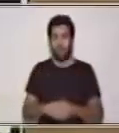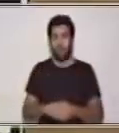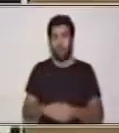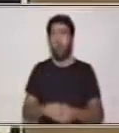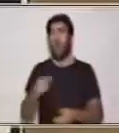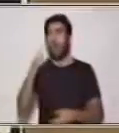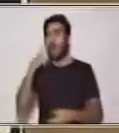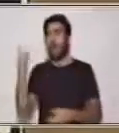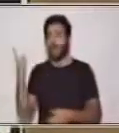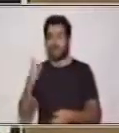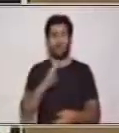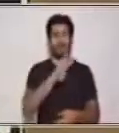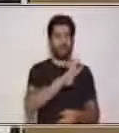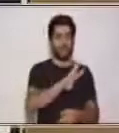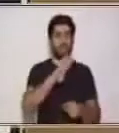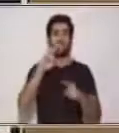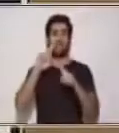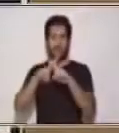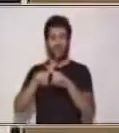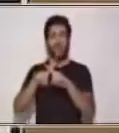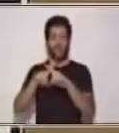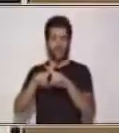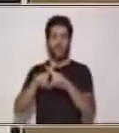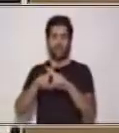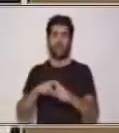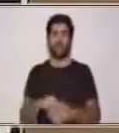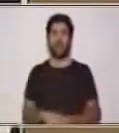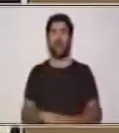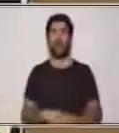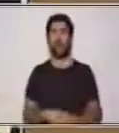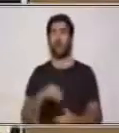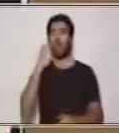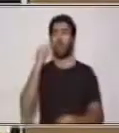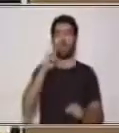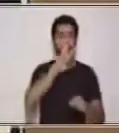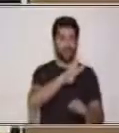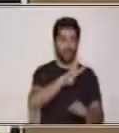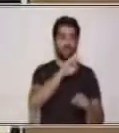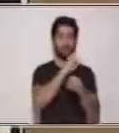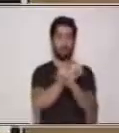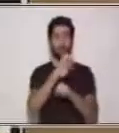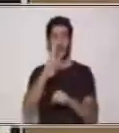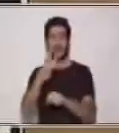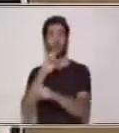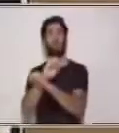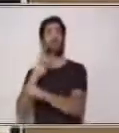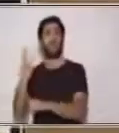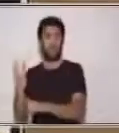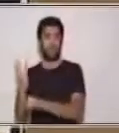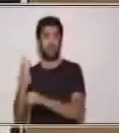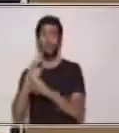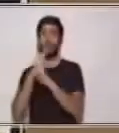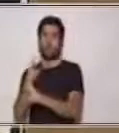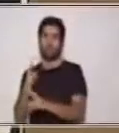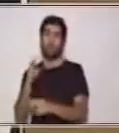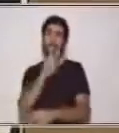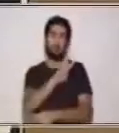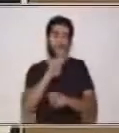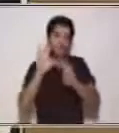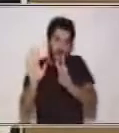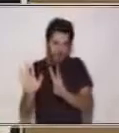3x. Porque 3 multiplicado por sí mismo 3 veces, 3 por 3 por 3 nos